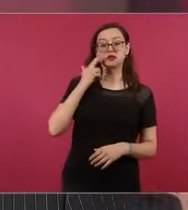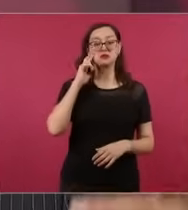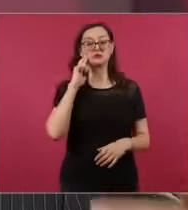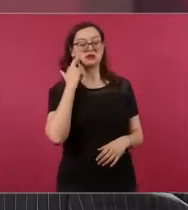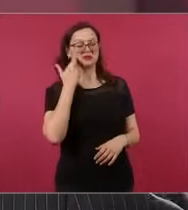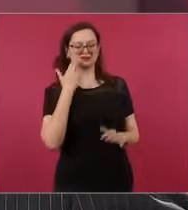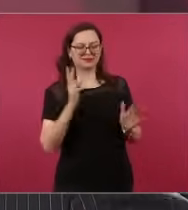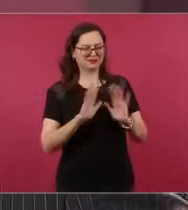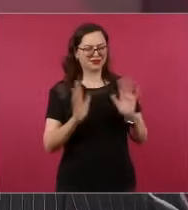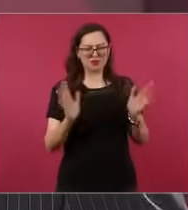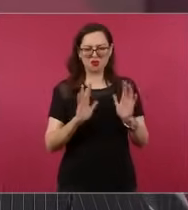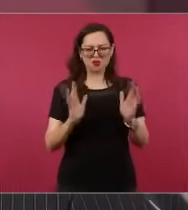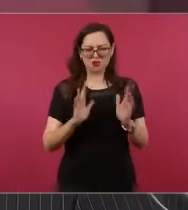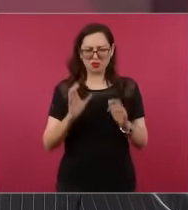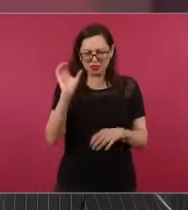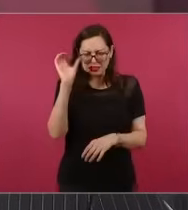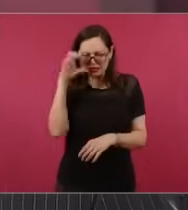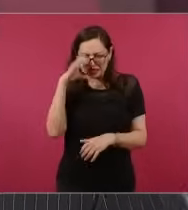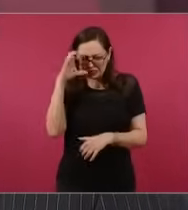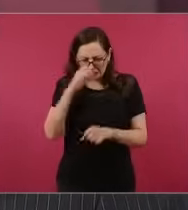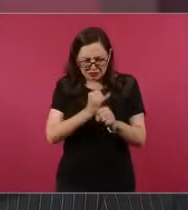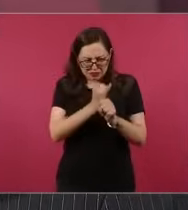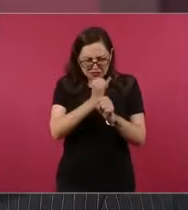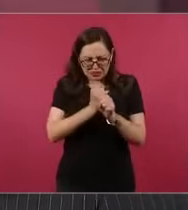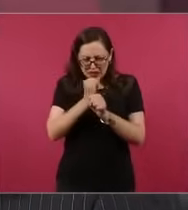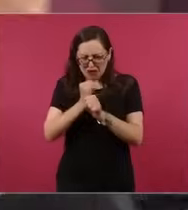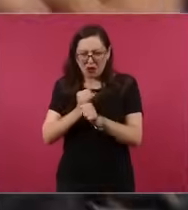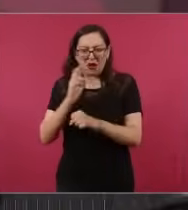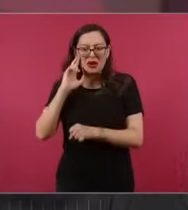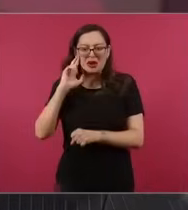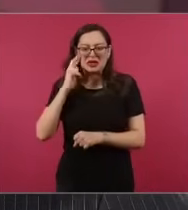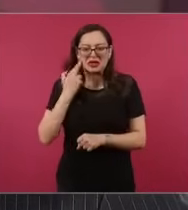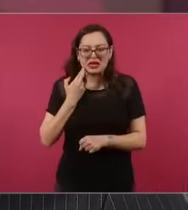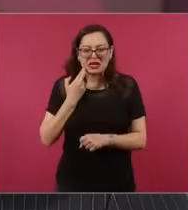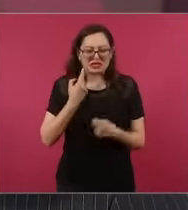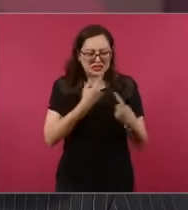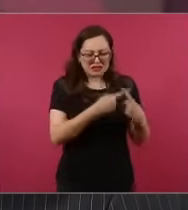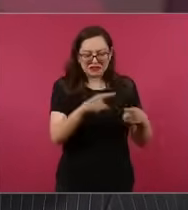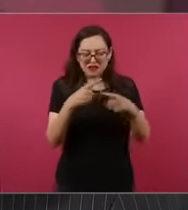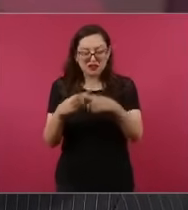técnica, científicamente hablando. ¿Por qué el racismo?